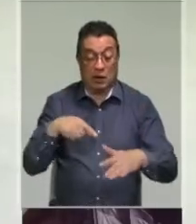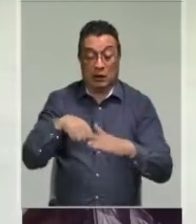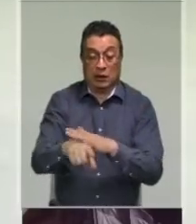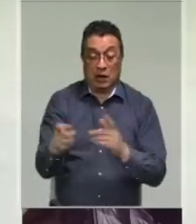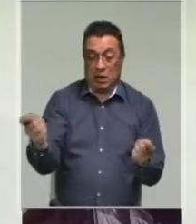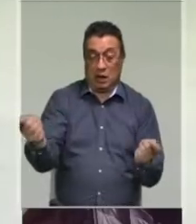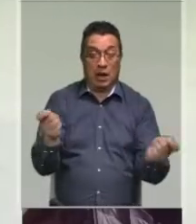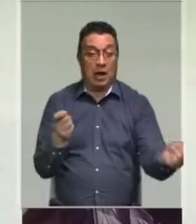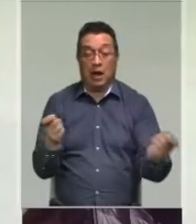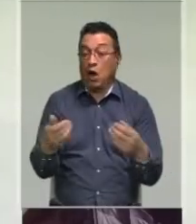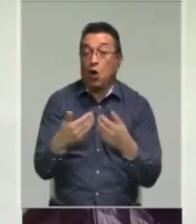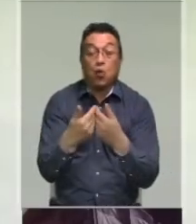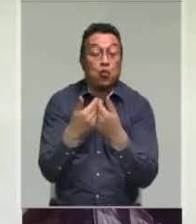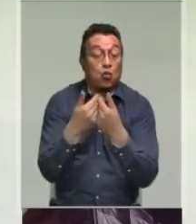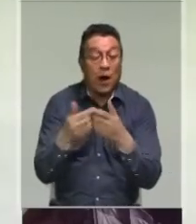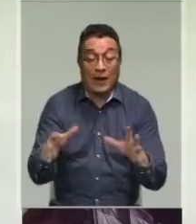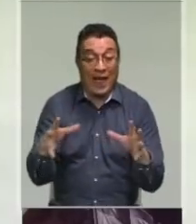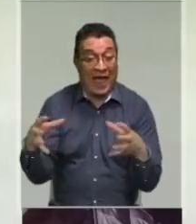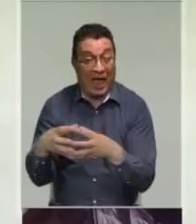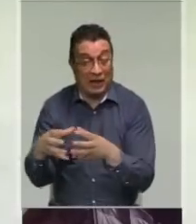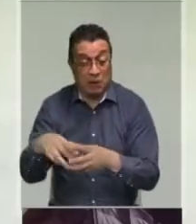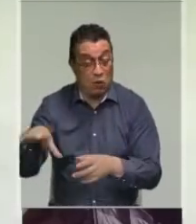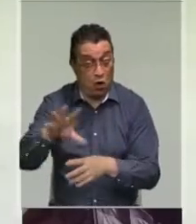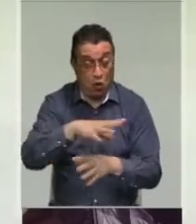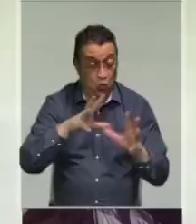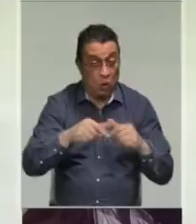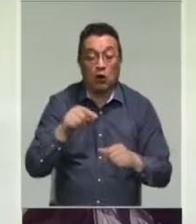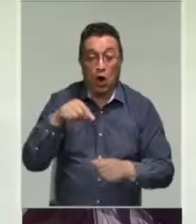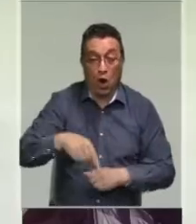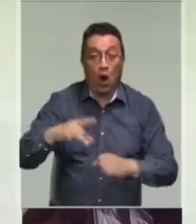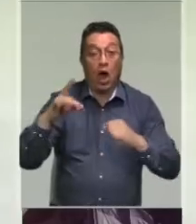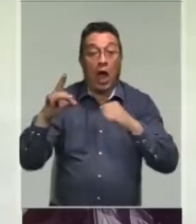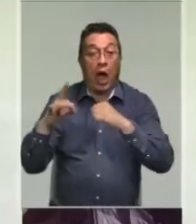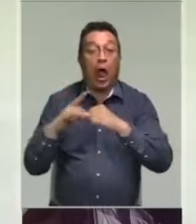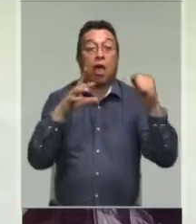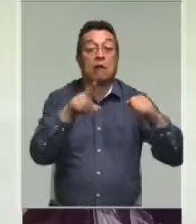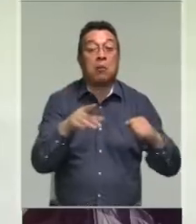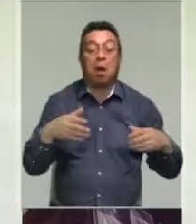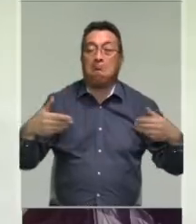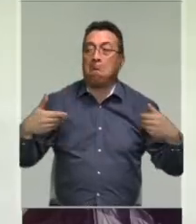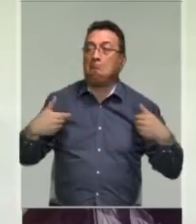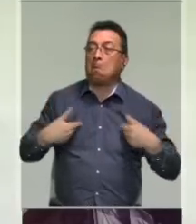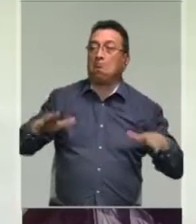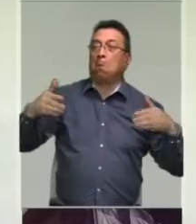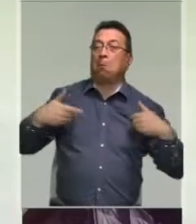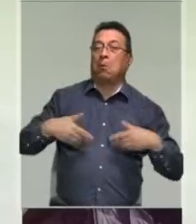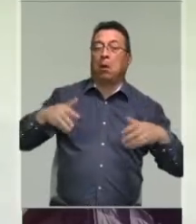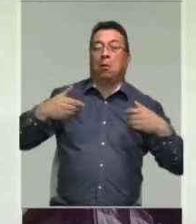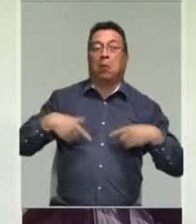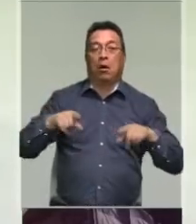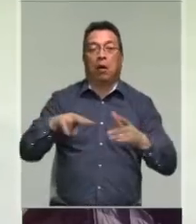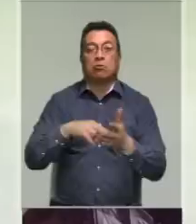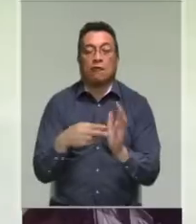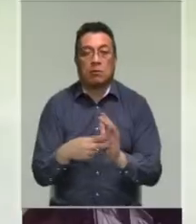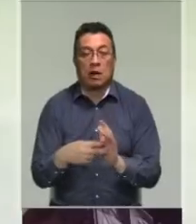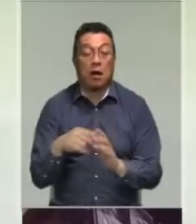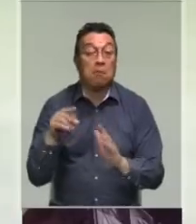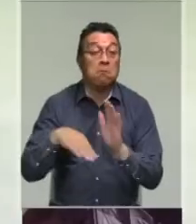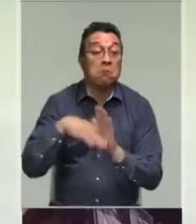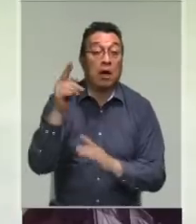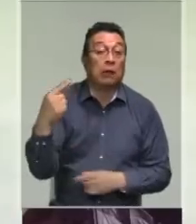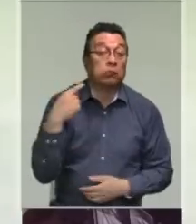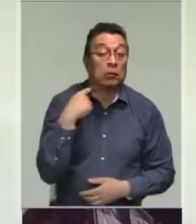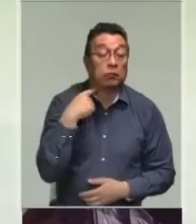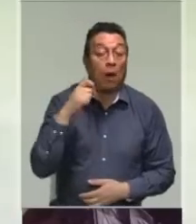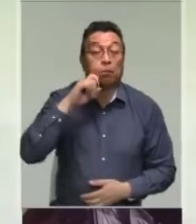en cualquier estamento de un equipo, hoy la NFP ha hecho vista gorda a esta problemática. Los principales perjudicados, ¿quiénes